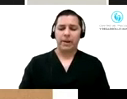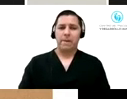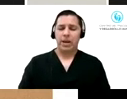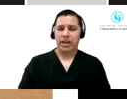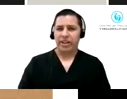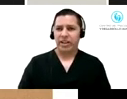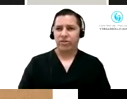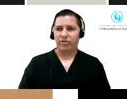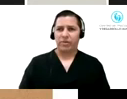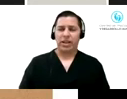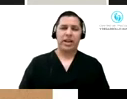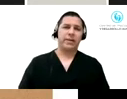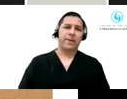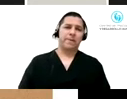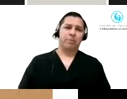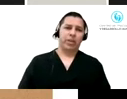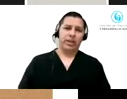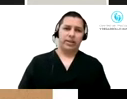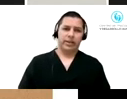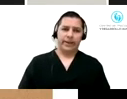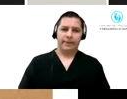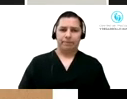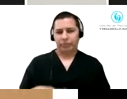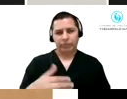de planificación familiar.